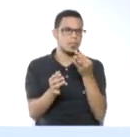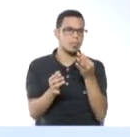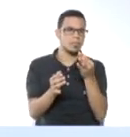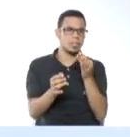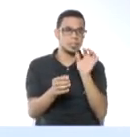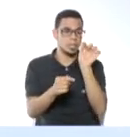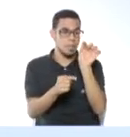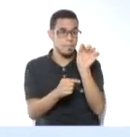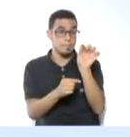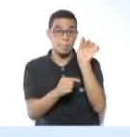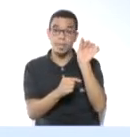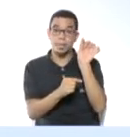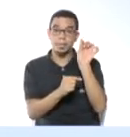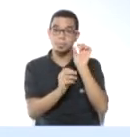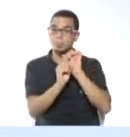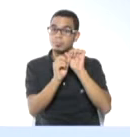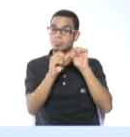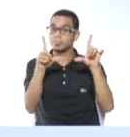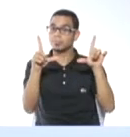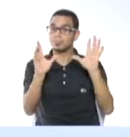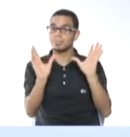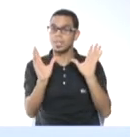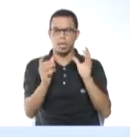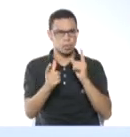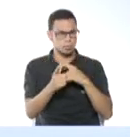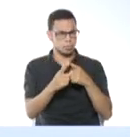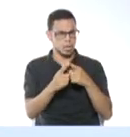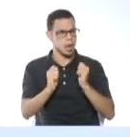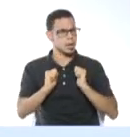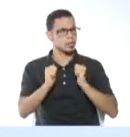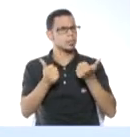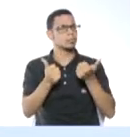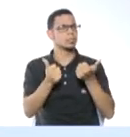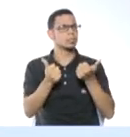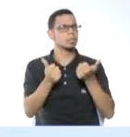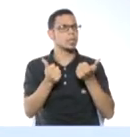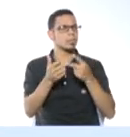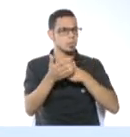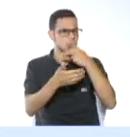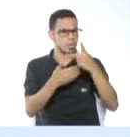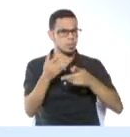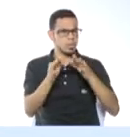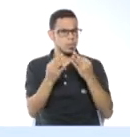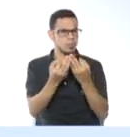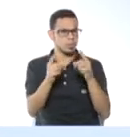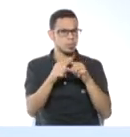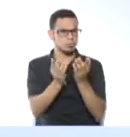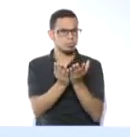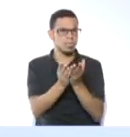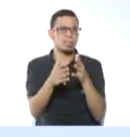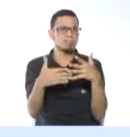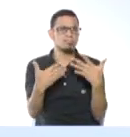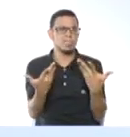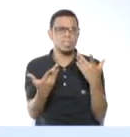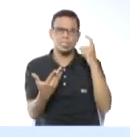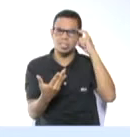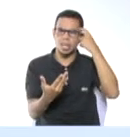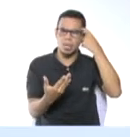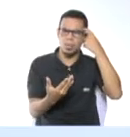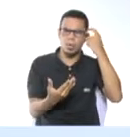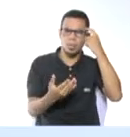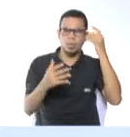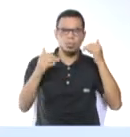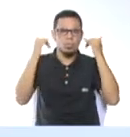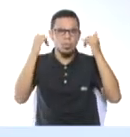solo un clic, ¿qué les parece si damos inicio a nuestro programa del día de hoy con qué se celebra, qué se recuerda o